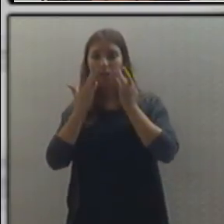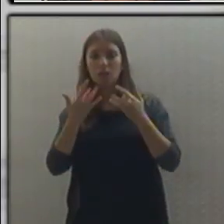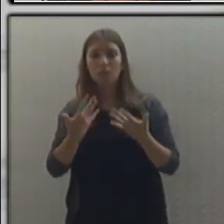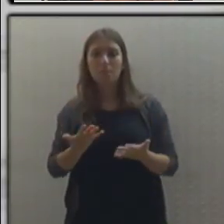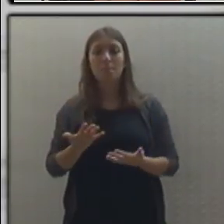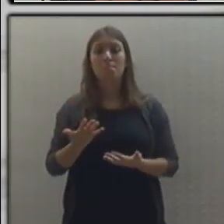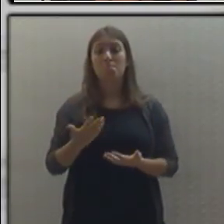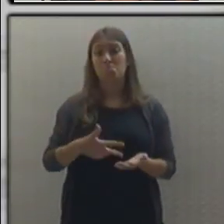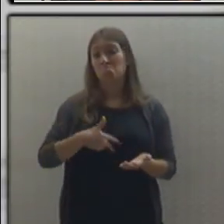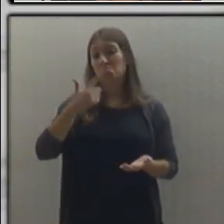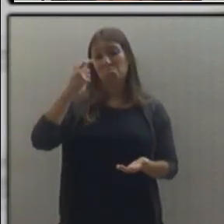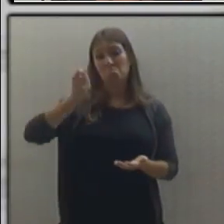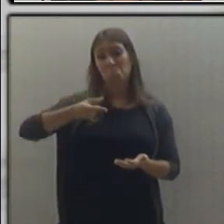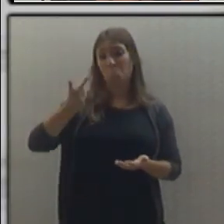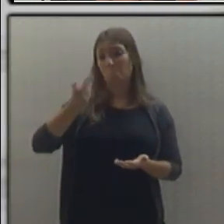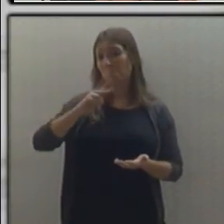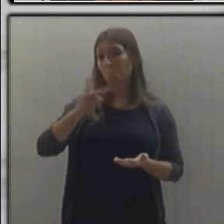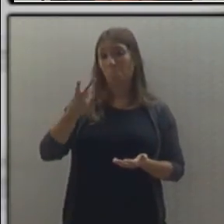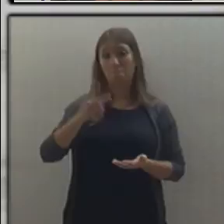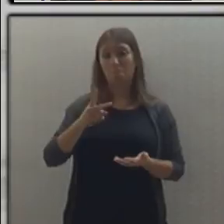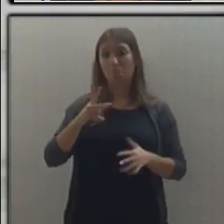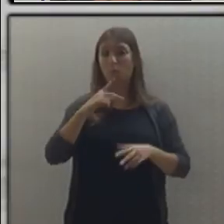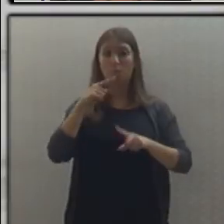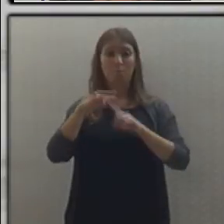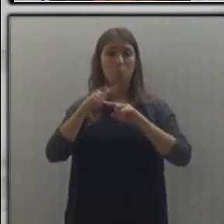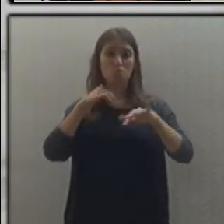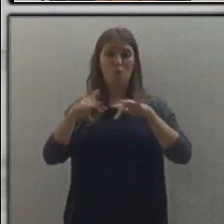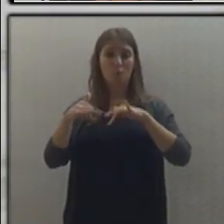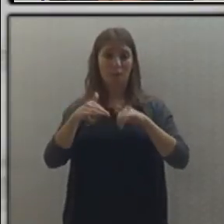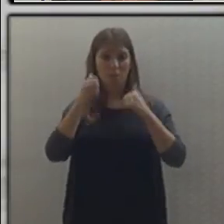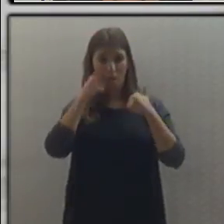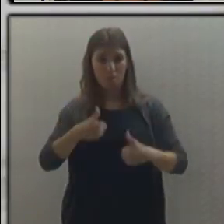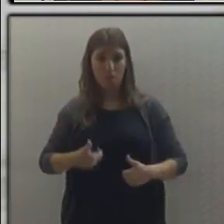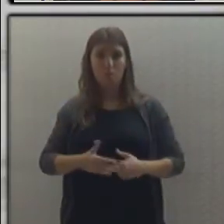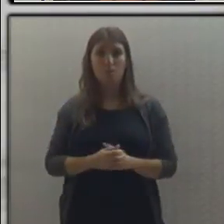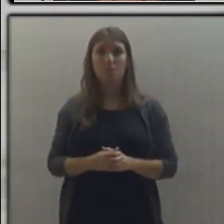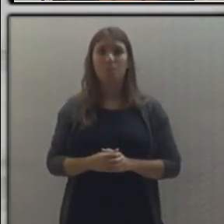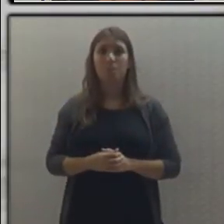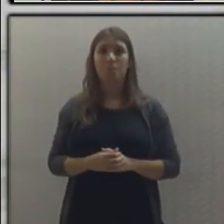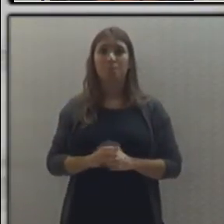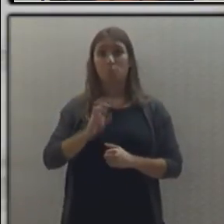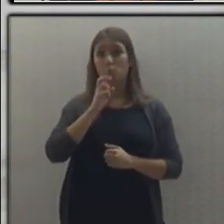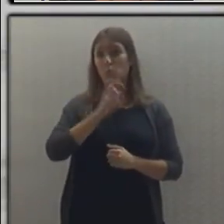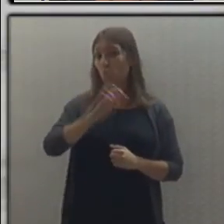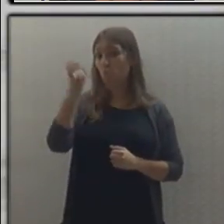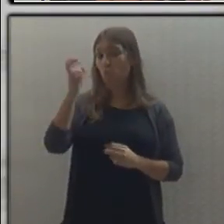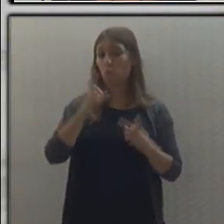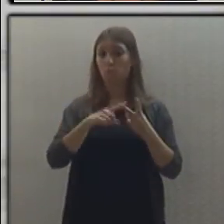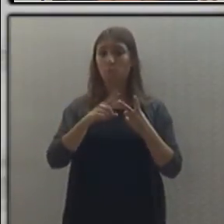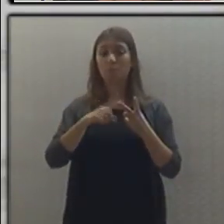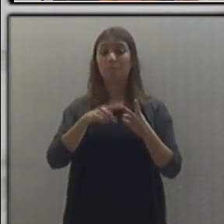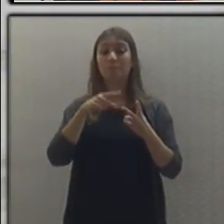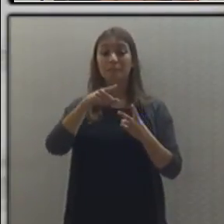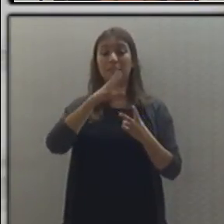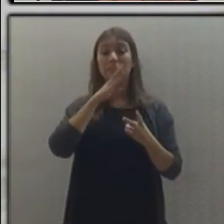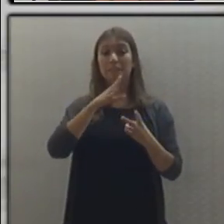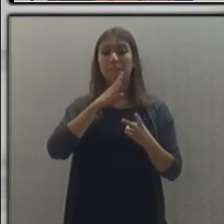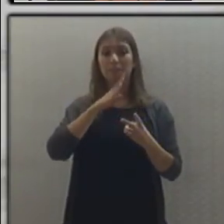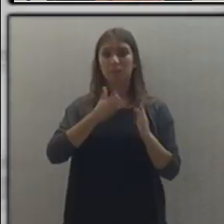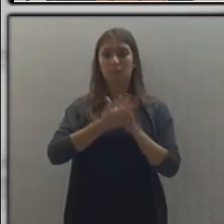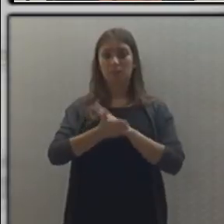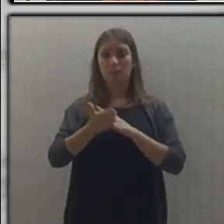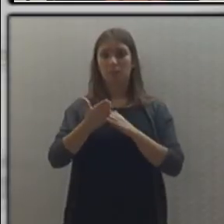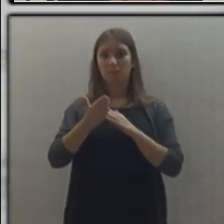en generales, pues habría la actividad de movilidad. En segundo lugar, esas actividades generan